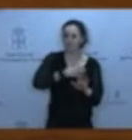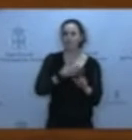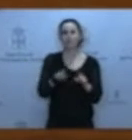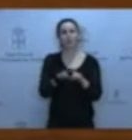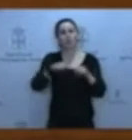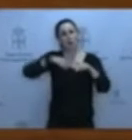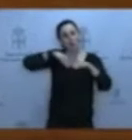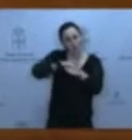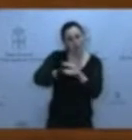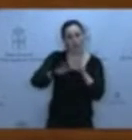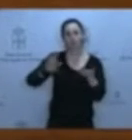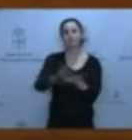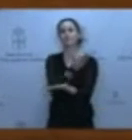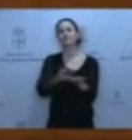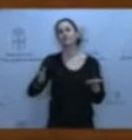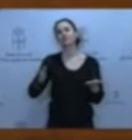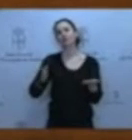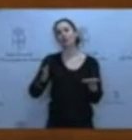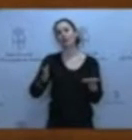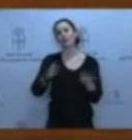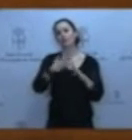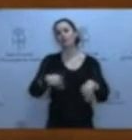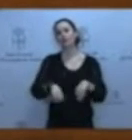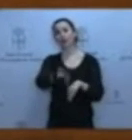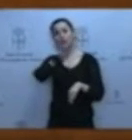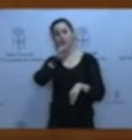esconde una forma sesgada de entender la causa de los suicidios.